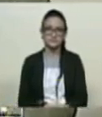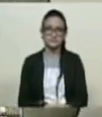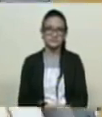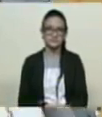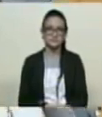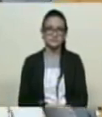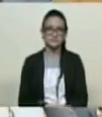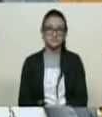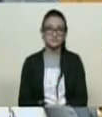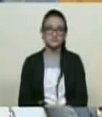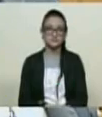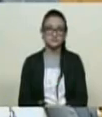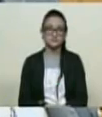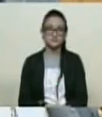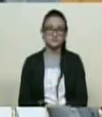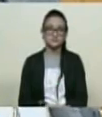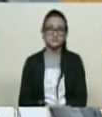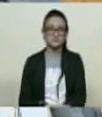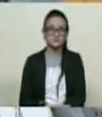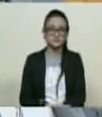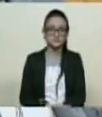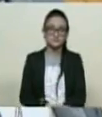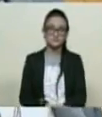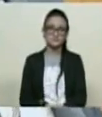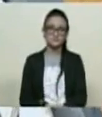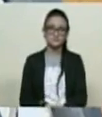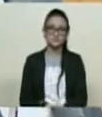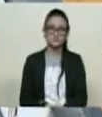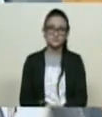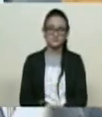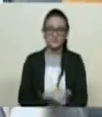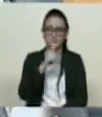En el año, creo que fue en el año 2010,